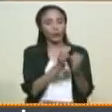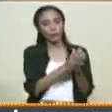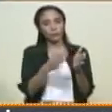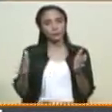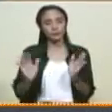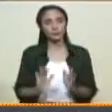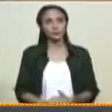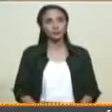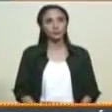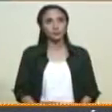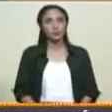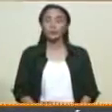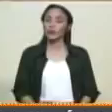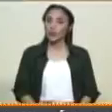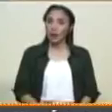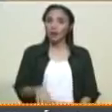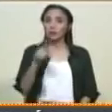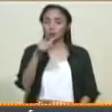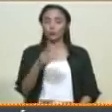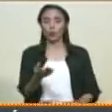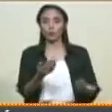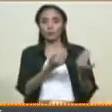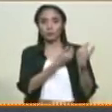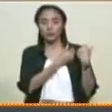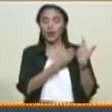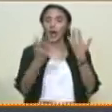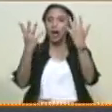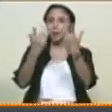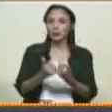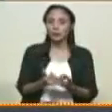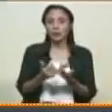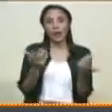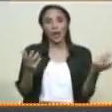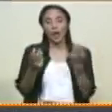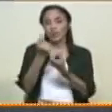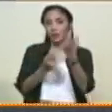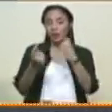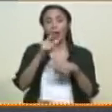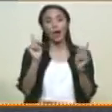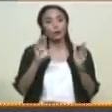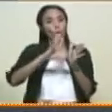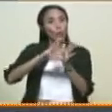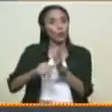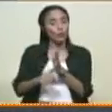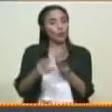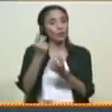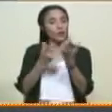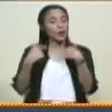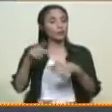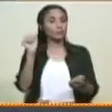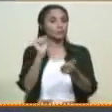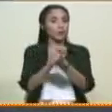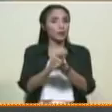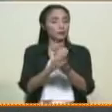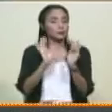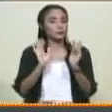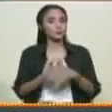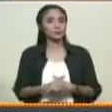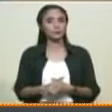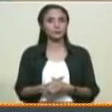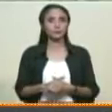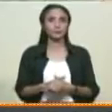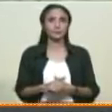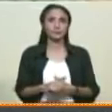Y si lo ponen en un cargo a administrar 3 bolívares y usted se robó un bolívar, responda por ese bolívar. Responda por ese bolívar.